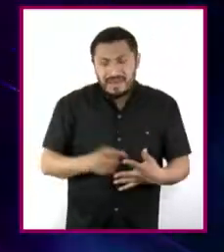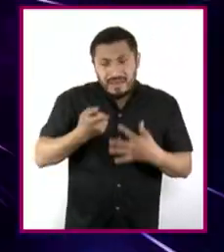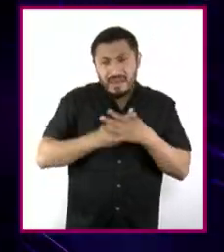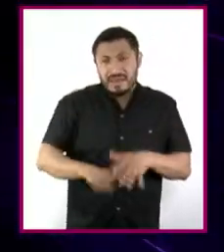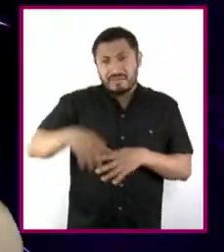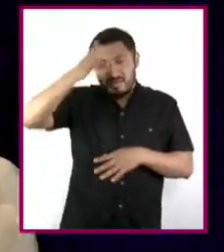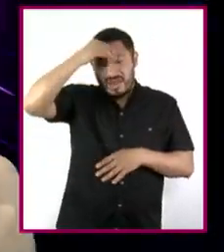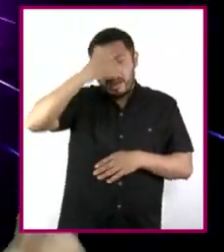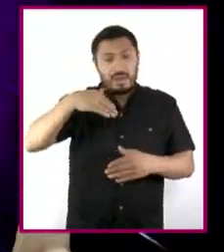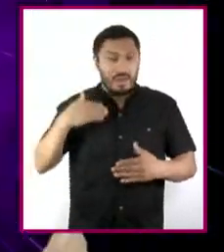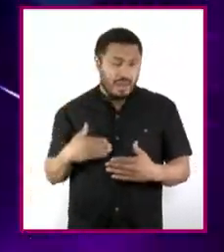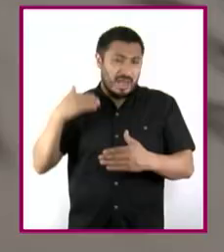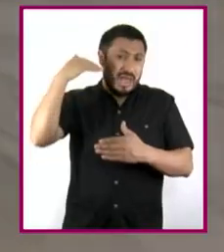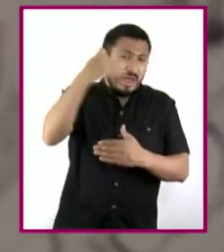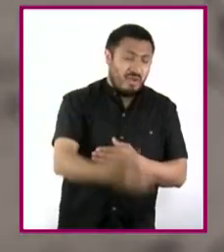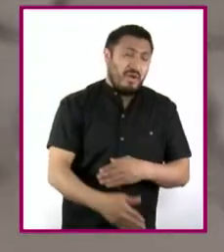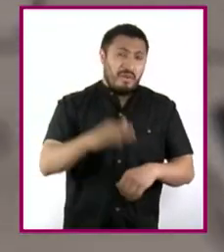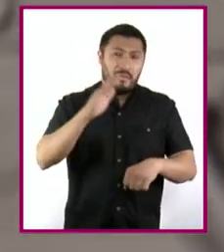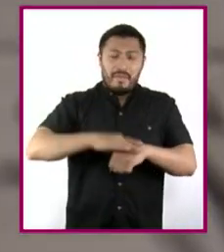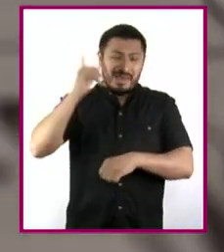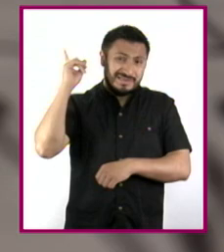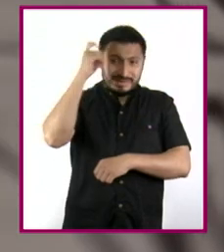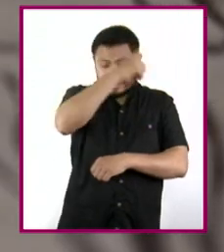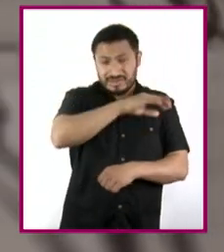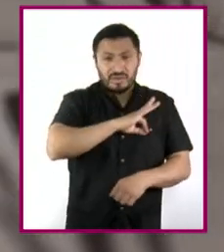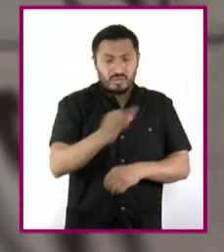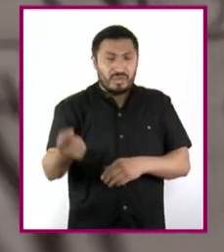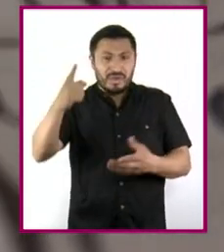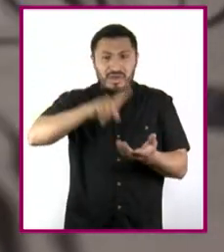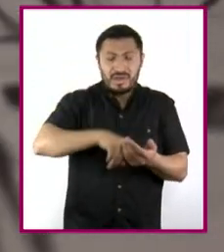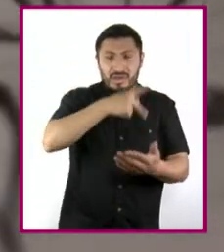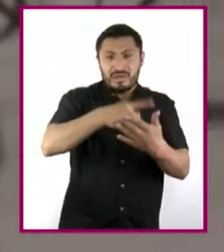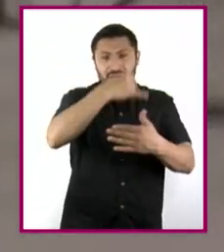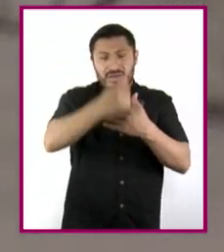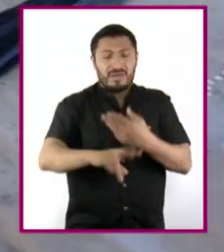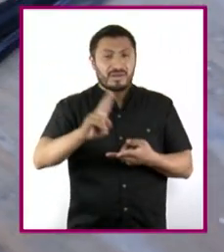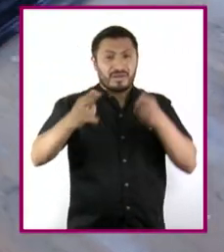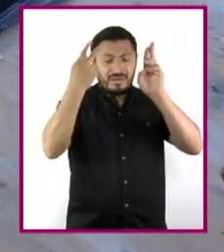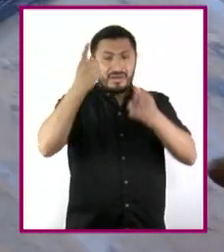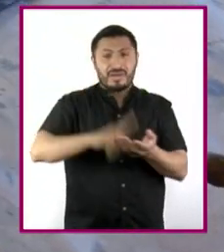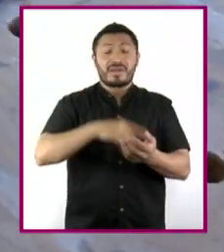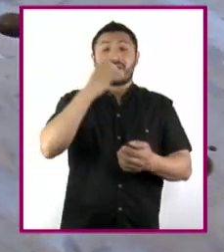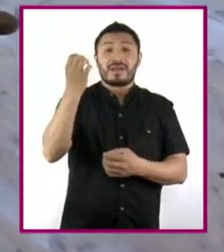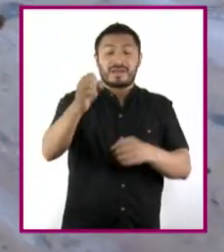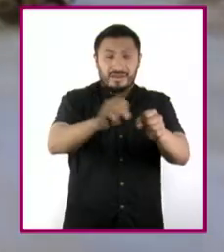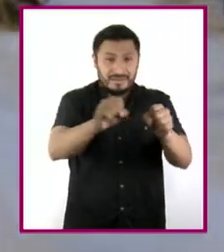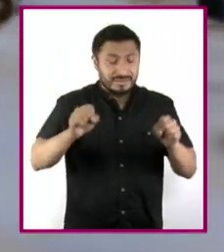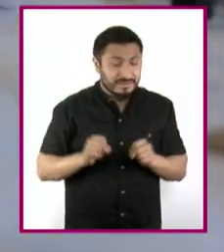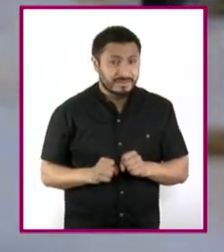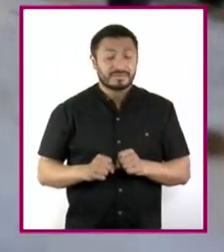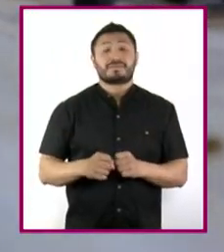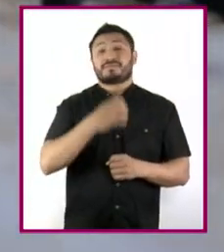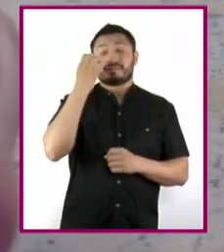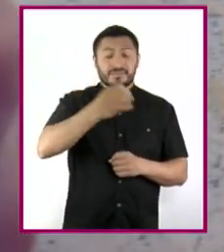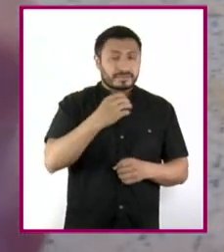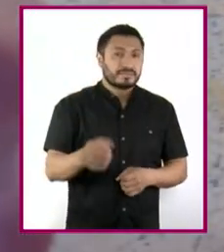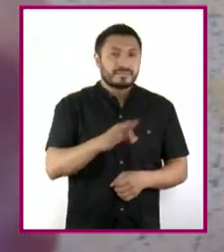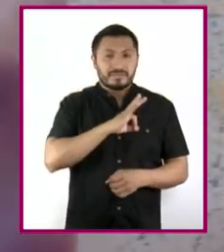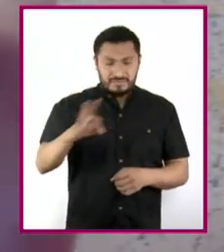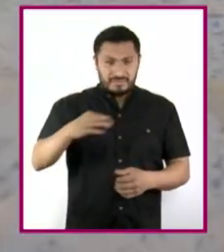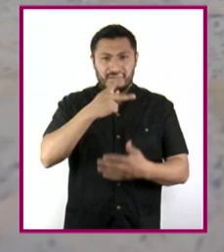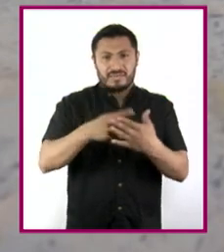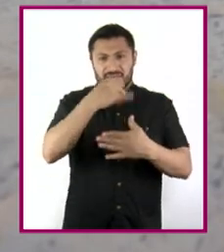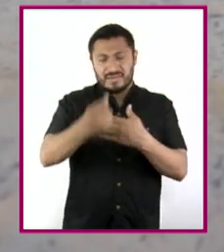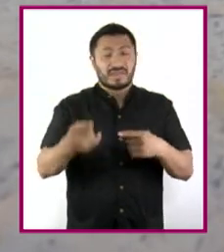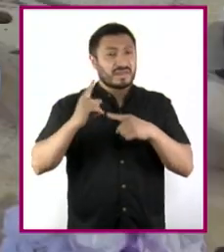aprendizaje hasta las más avanzadas, se pueden introducir proyectos espaciales en el aula. Existen varios ejemplos de proyectos espaciales que se